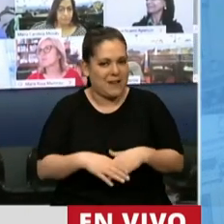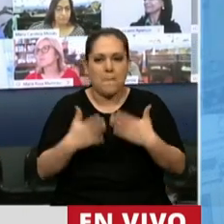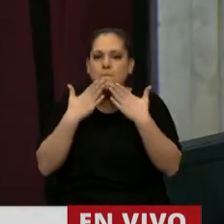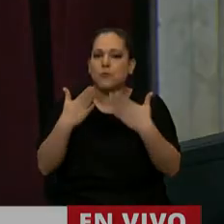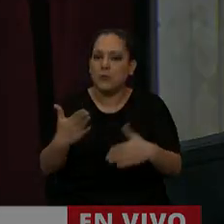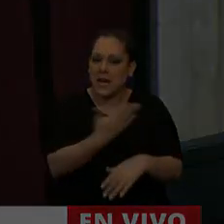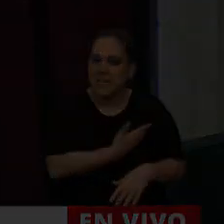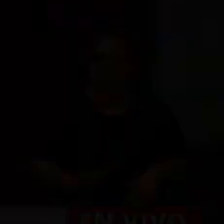Gracias, diputada.